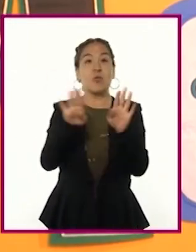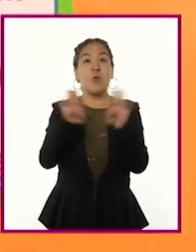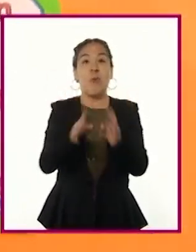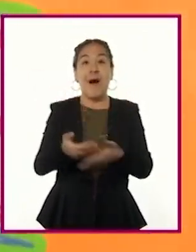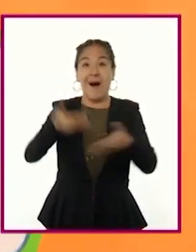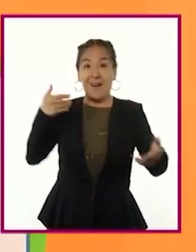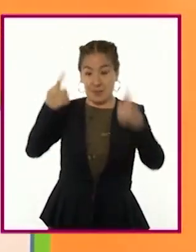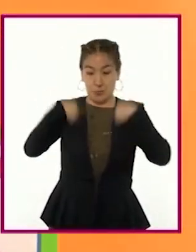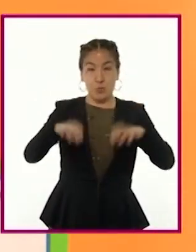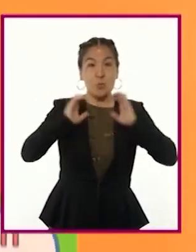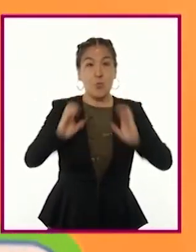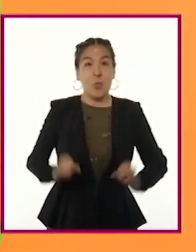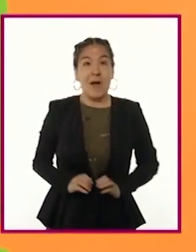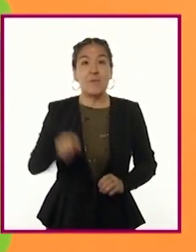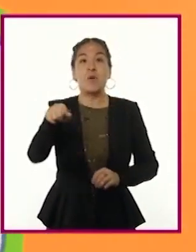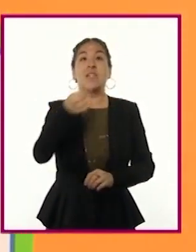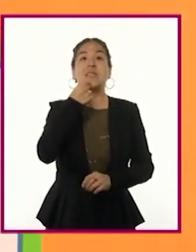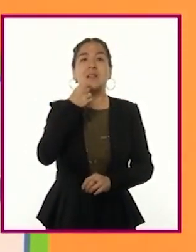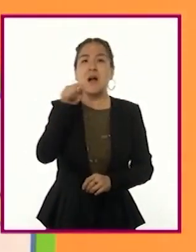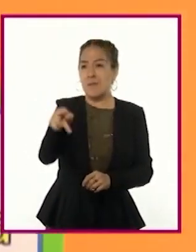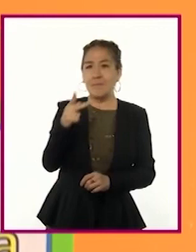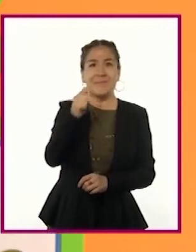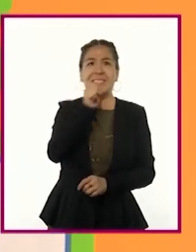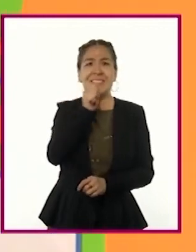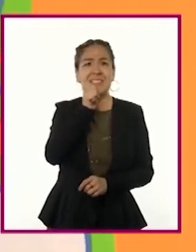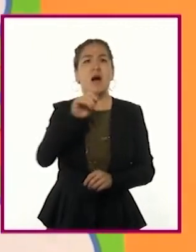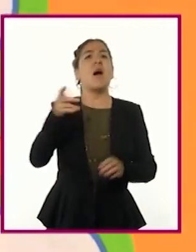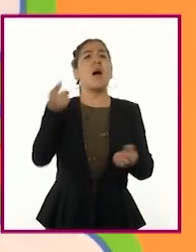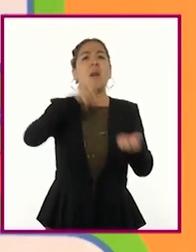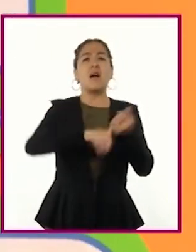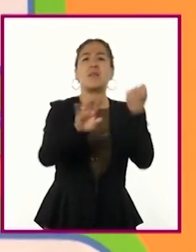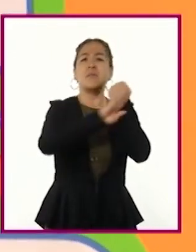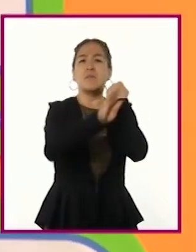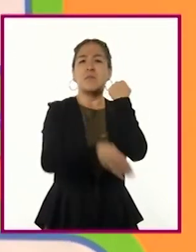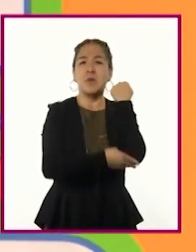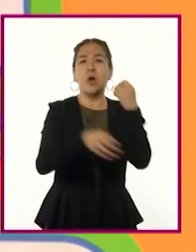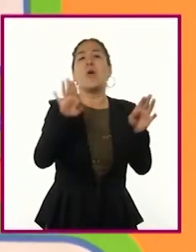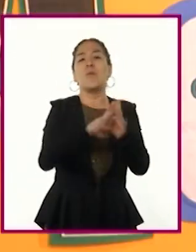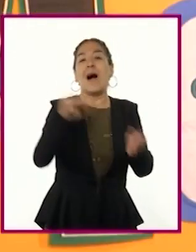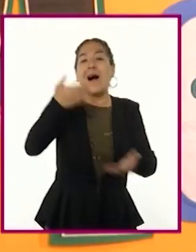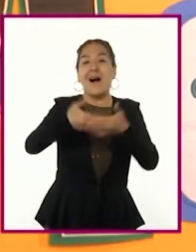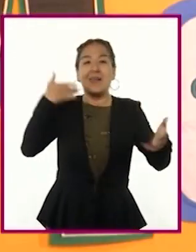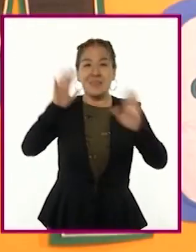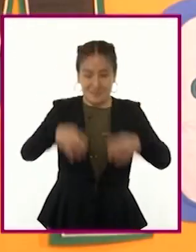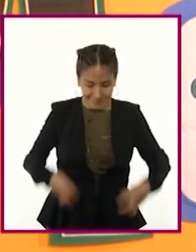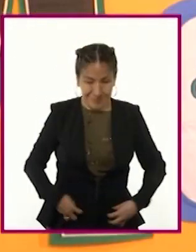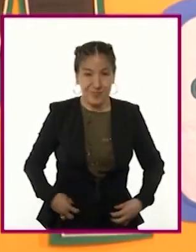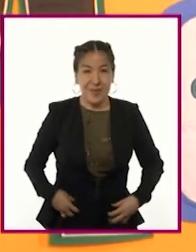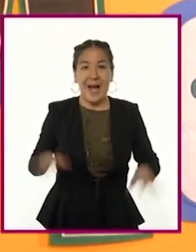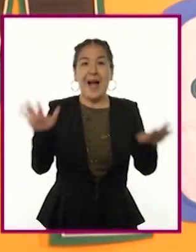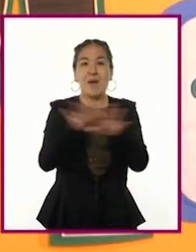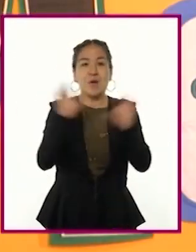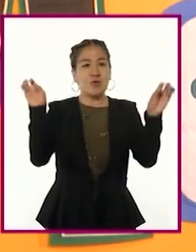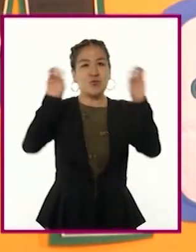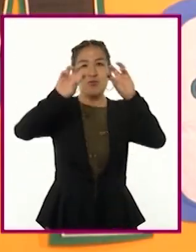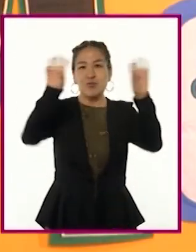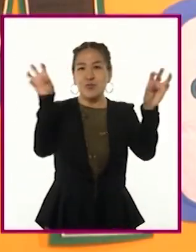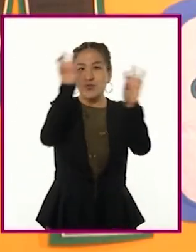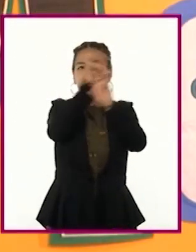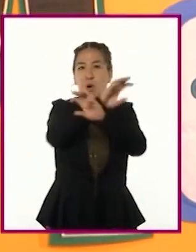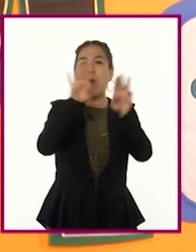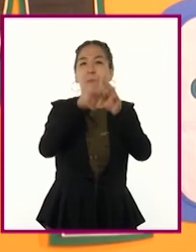estaban activas antes de tener su periodo y por lo tanto provocaron la ovulación y el aumento del recubrimiento interno del